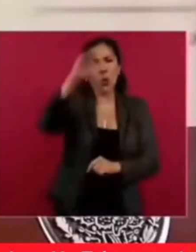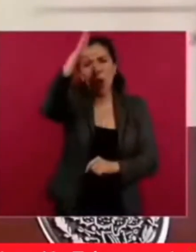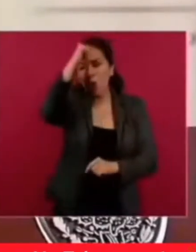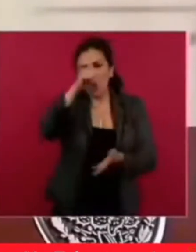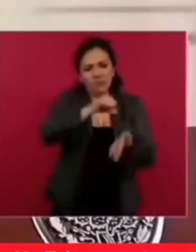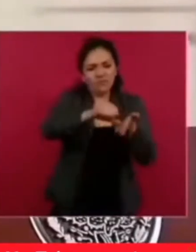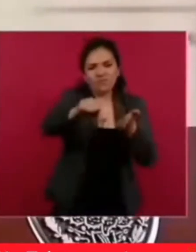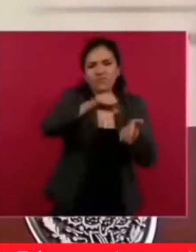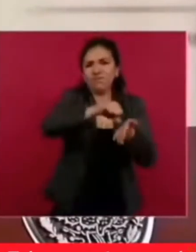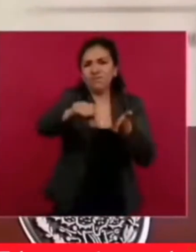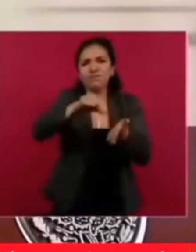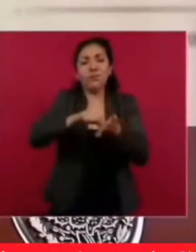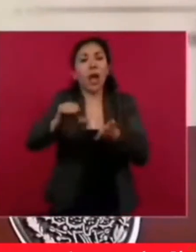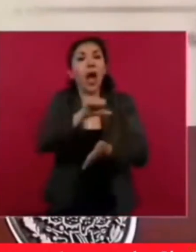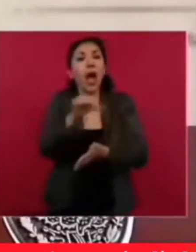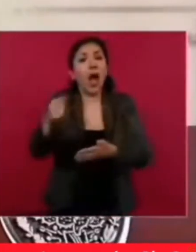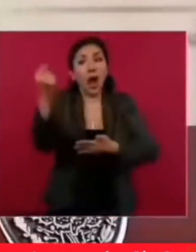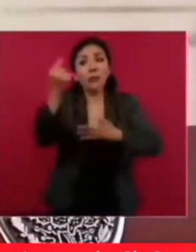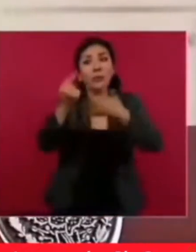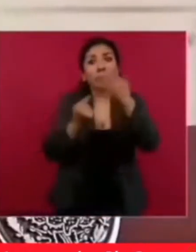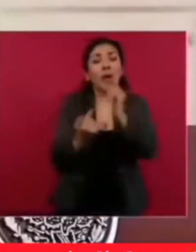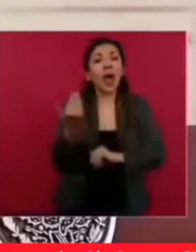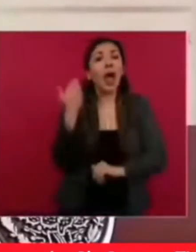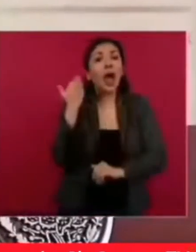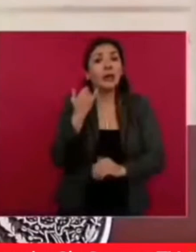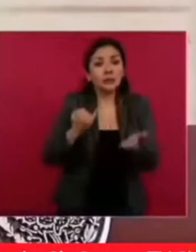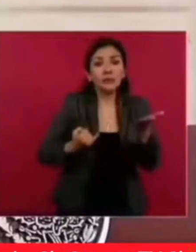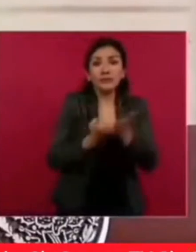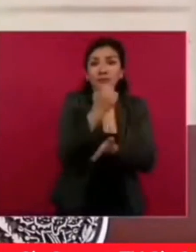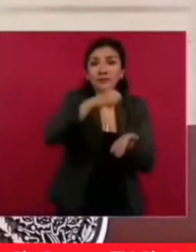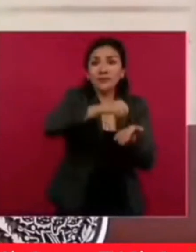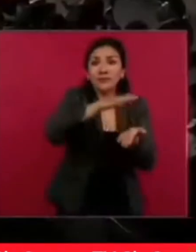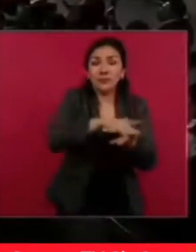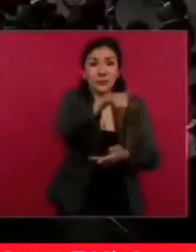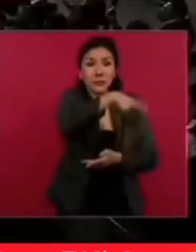lo que había aprobado el Congreso.